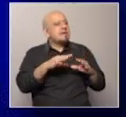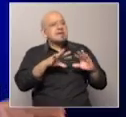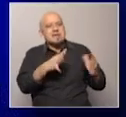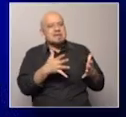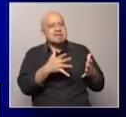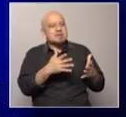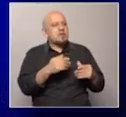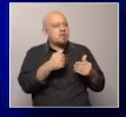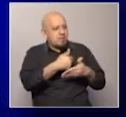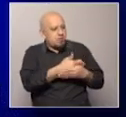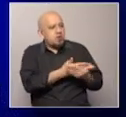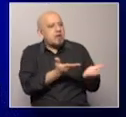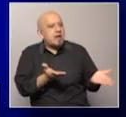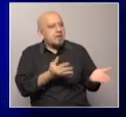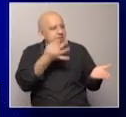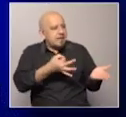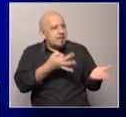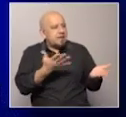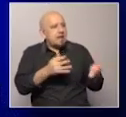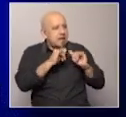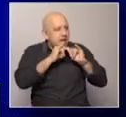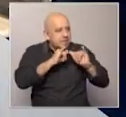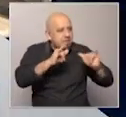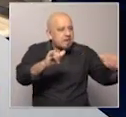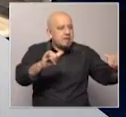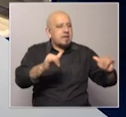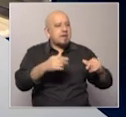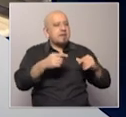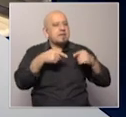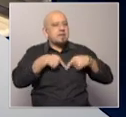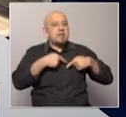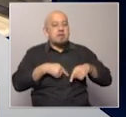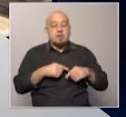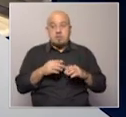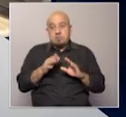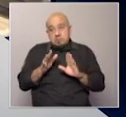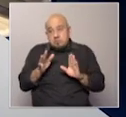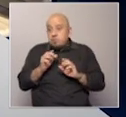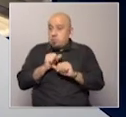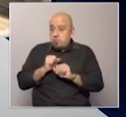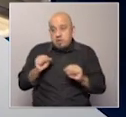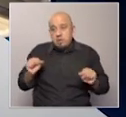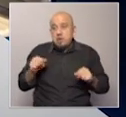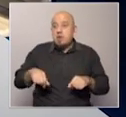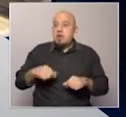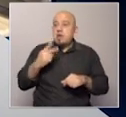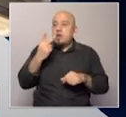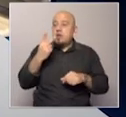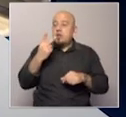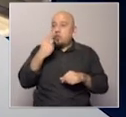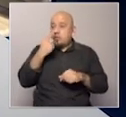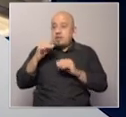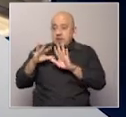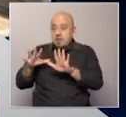eso de performance electoral que claro puede porque nosotros estamos haciendo una especie de parodia de la verdad que en el 2010 hicimos la primera